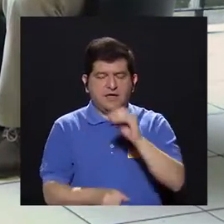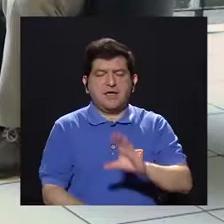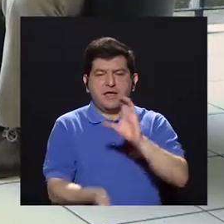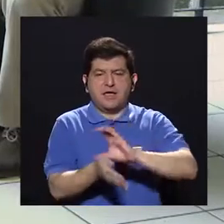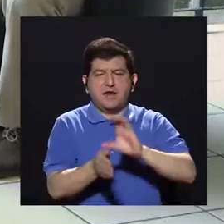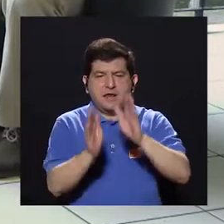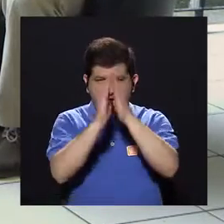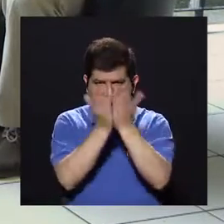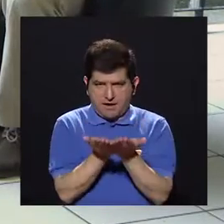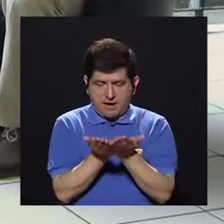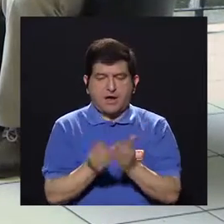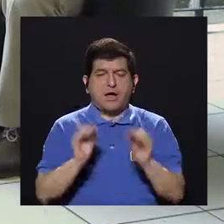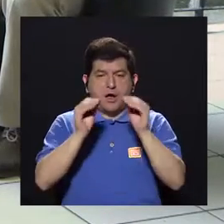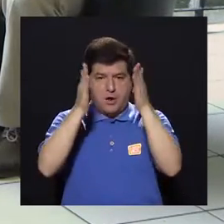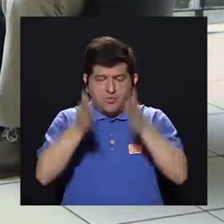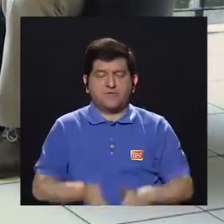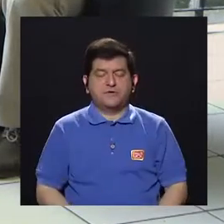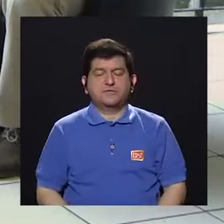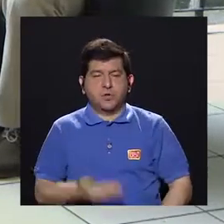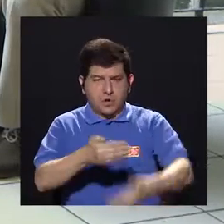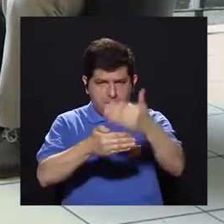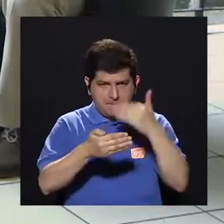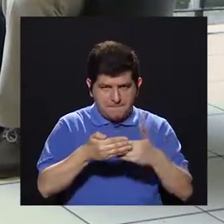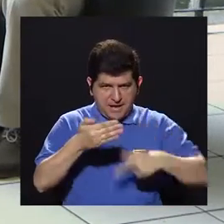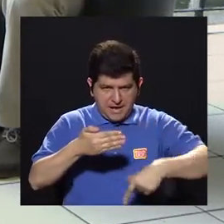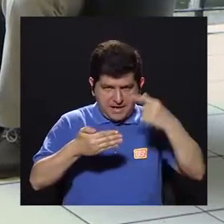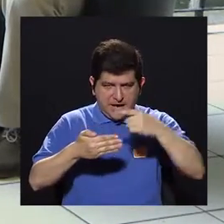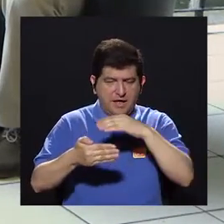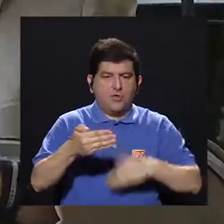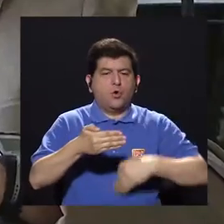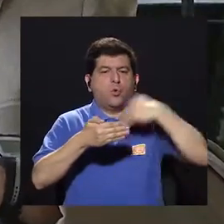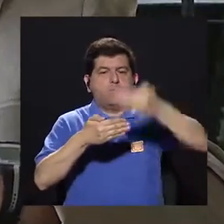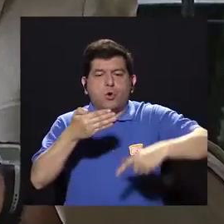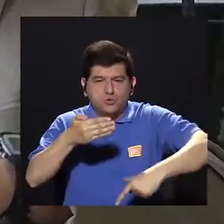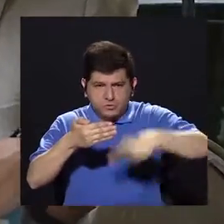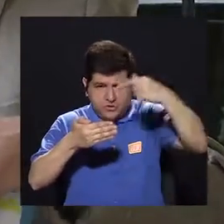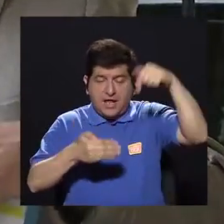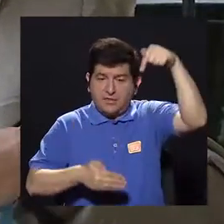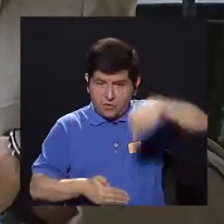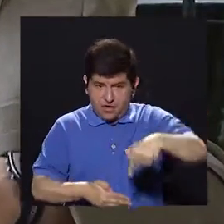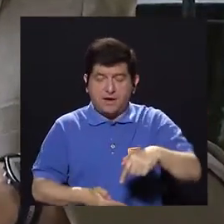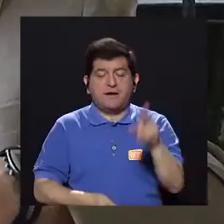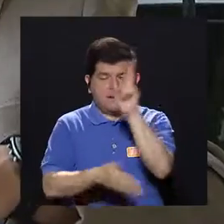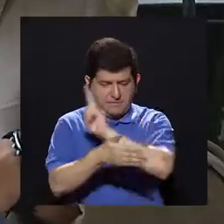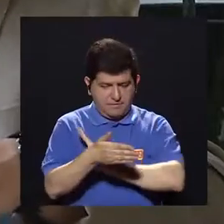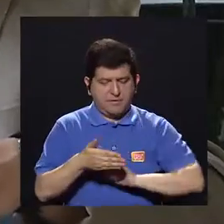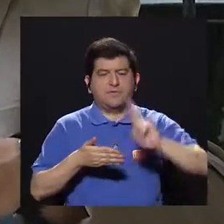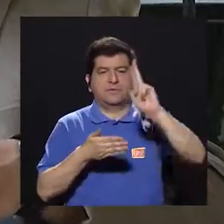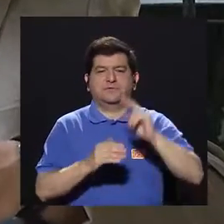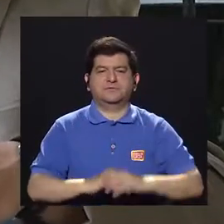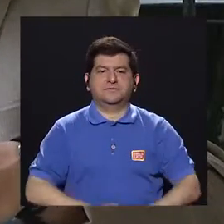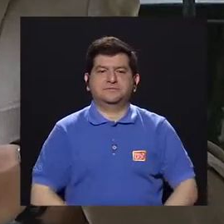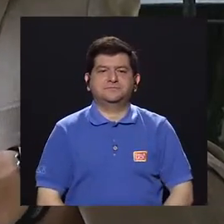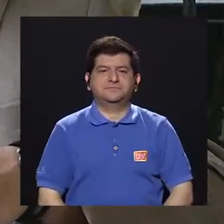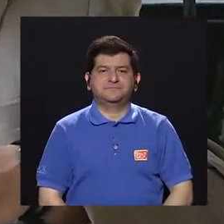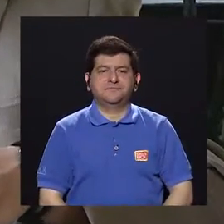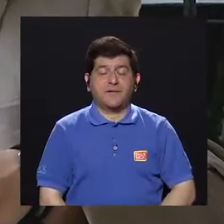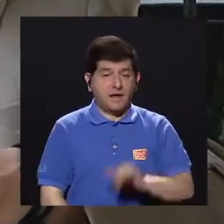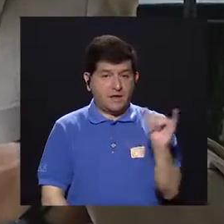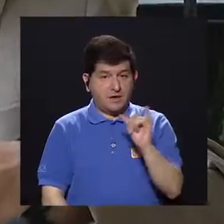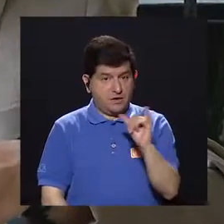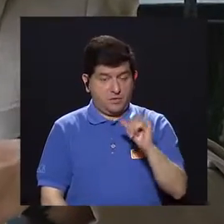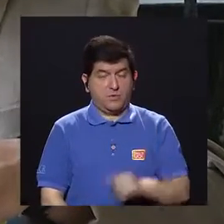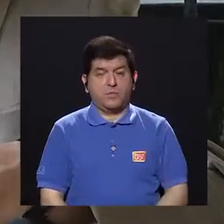Clínica Bíblica. Además, él es profesor de pregrado y posgrado acá en nuestra universidad